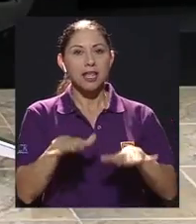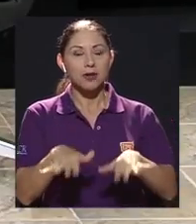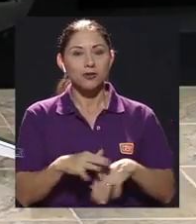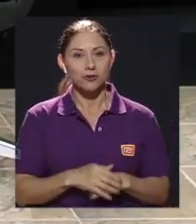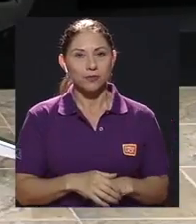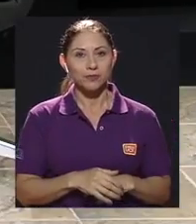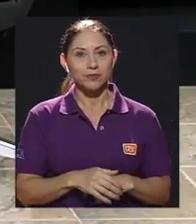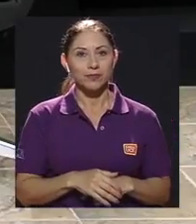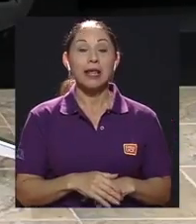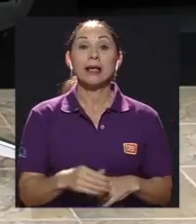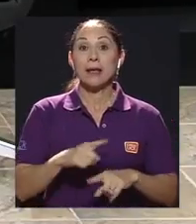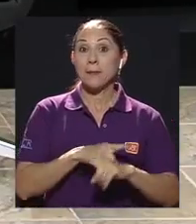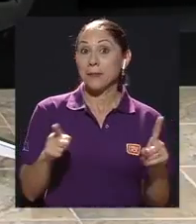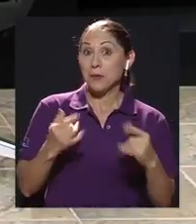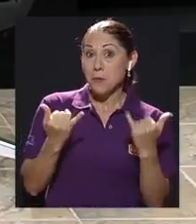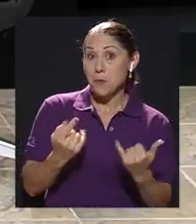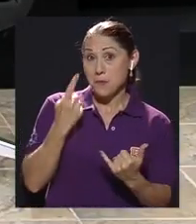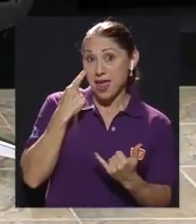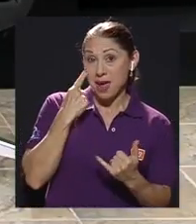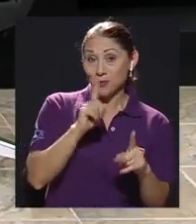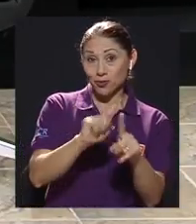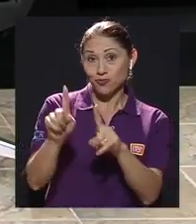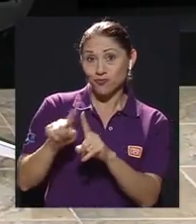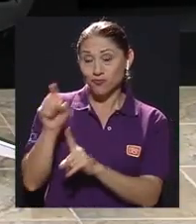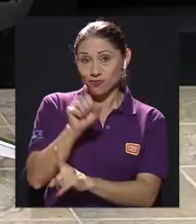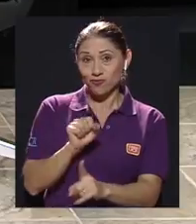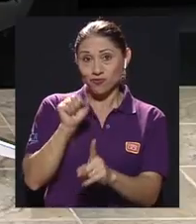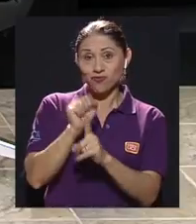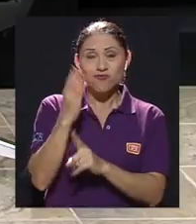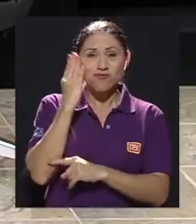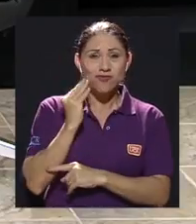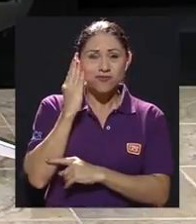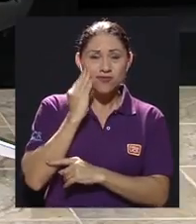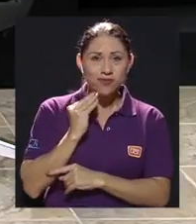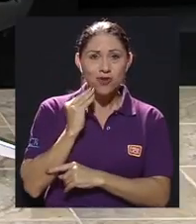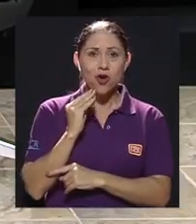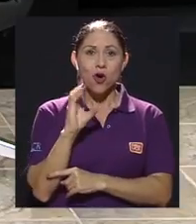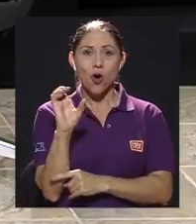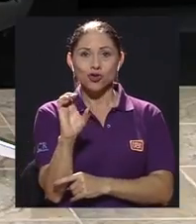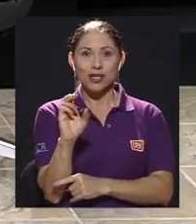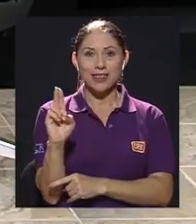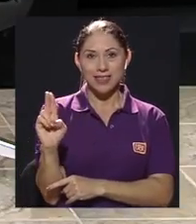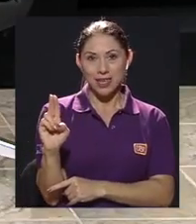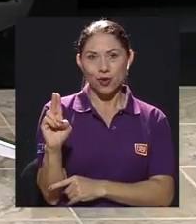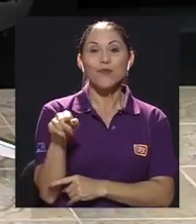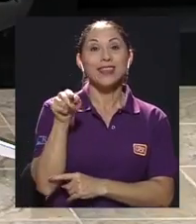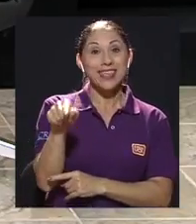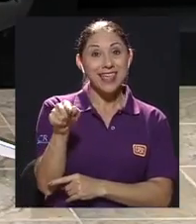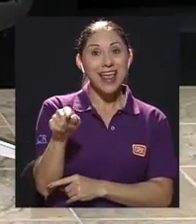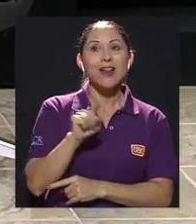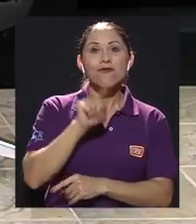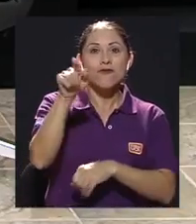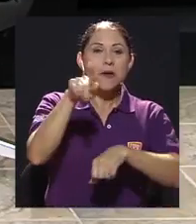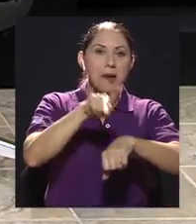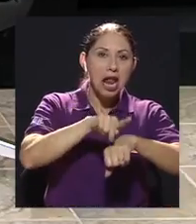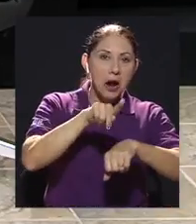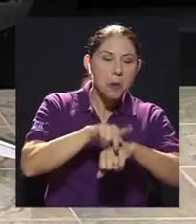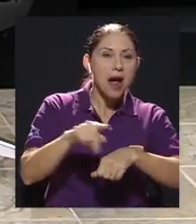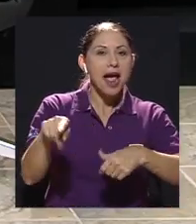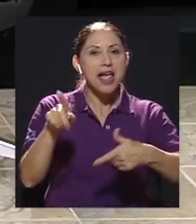pero precisamente veamos las anécdotas que nos deja don Constantino, quien estuvo en Paraguay,